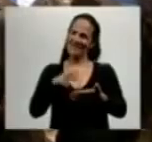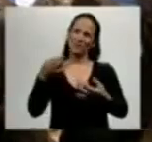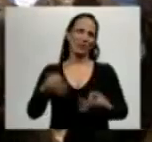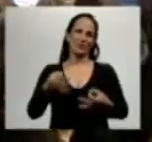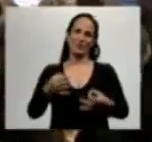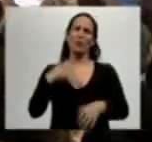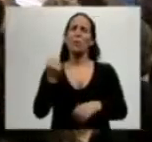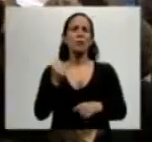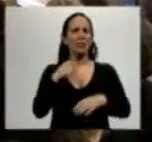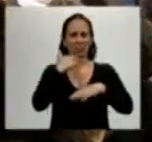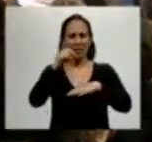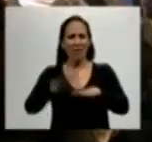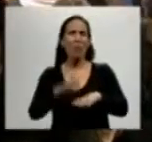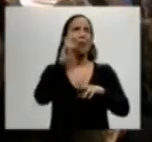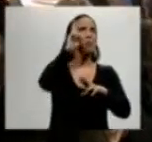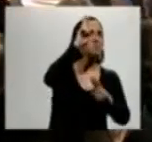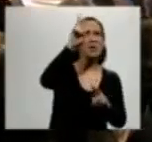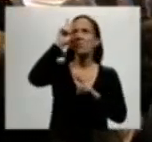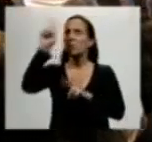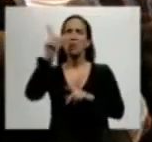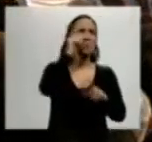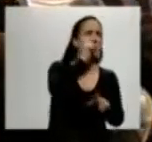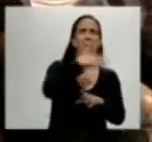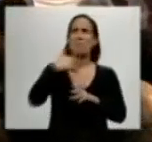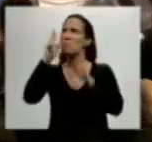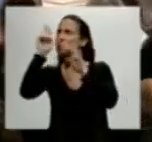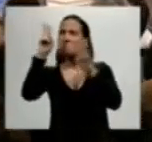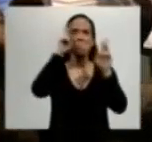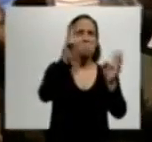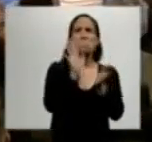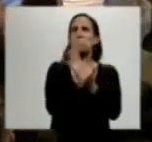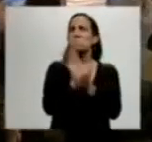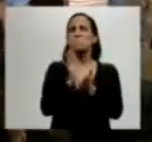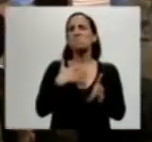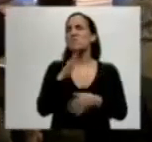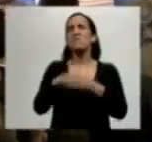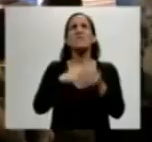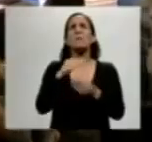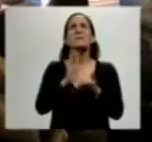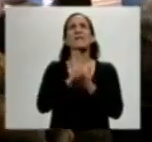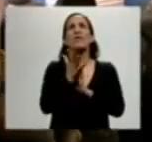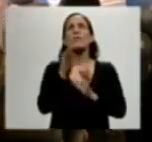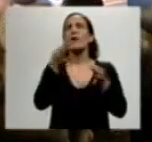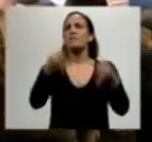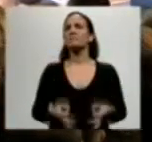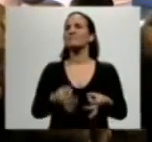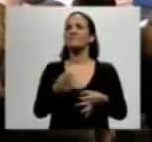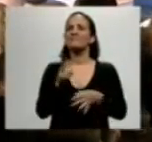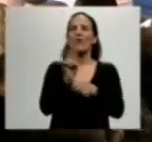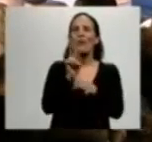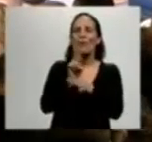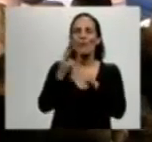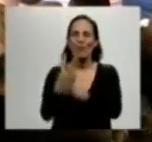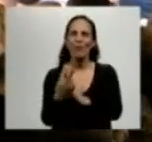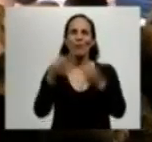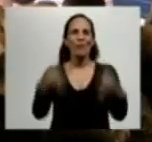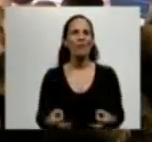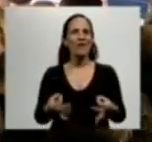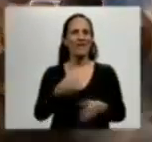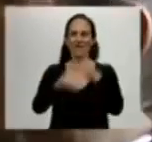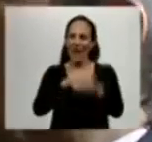respete a su padre y a su madre y los quiera a los dos por igual, porque es la mejor familia, es la mejor forma de preservar el concepto